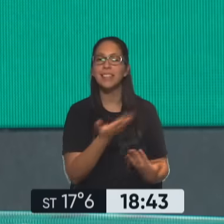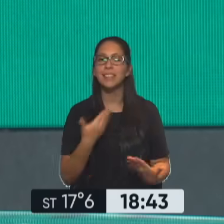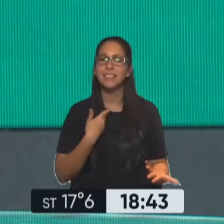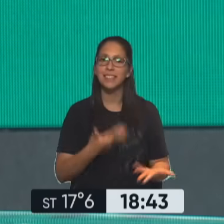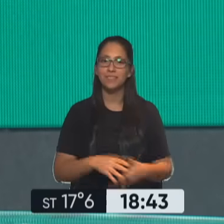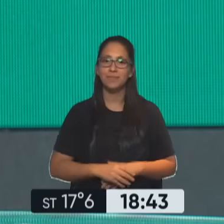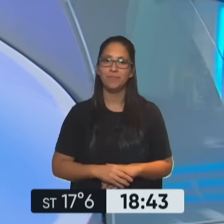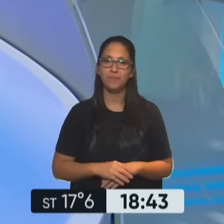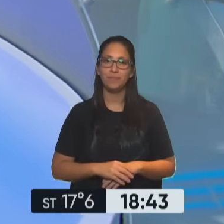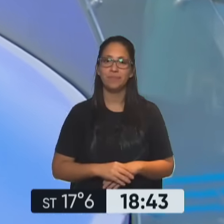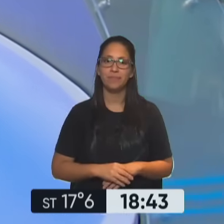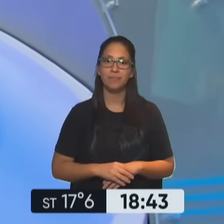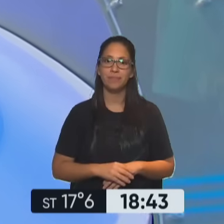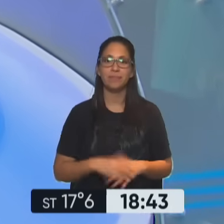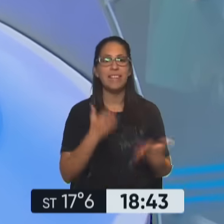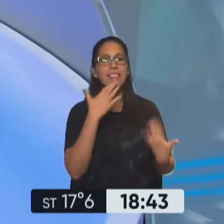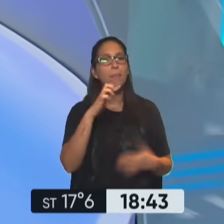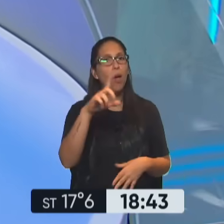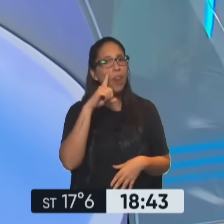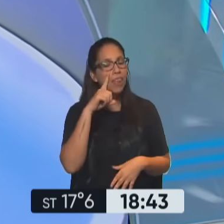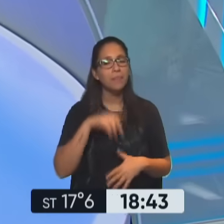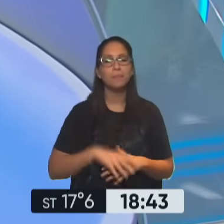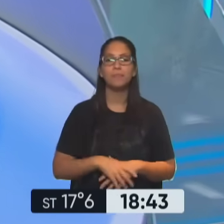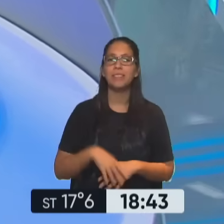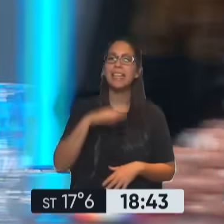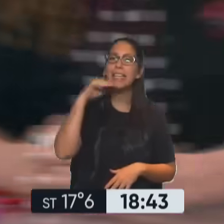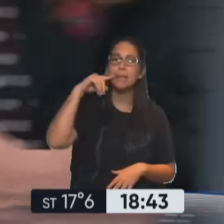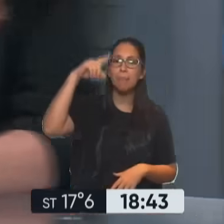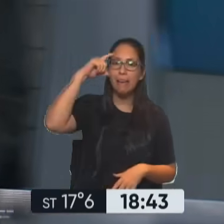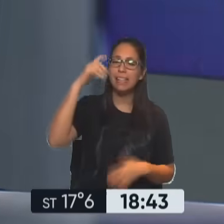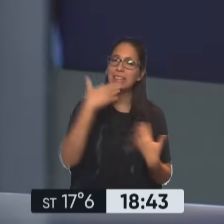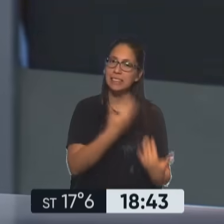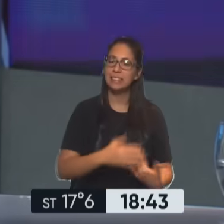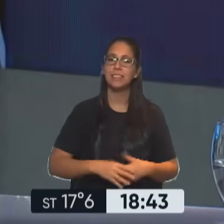Luis. Gracias, Poli. Por favor. Gracias, Jimé. Por favor.